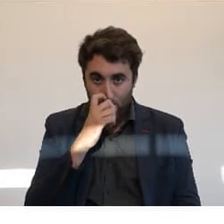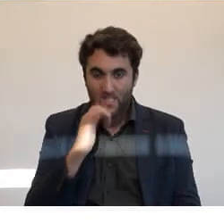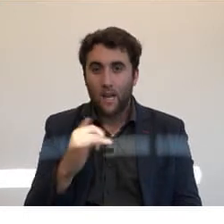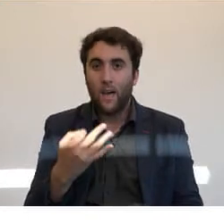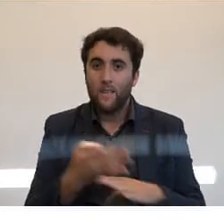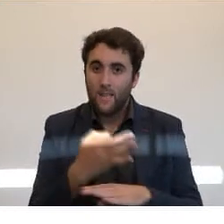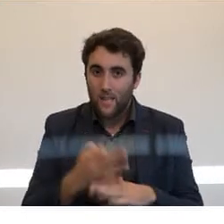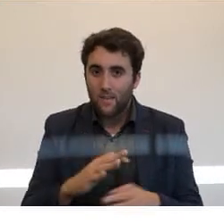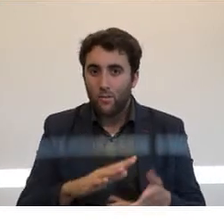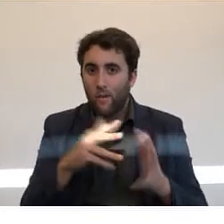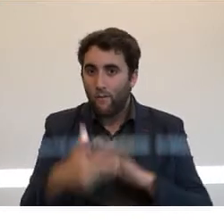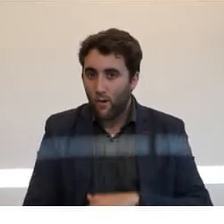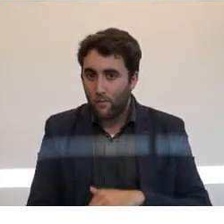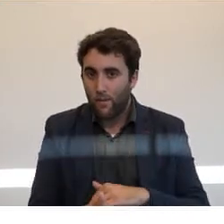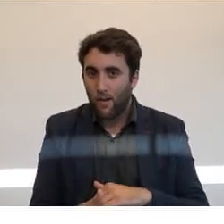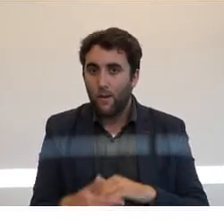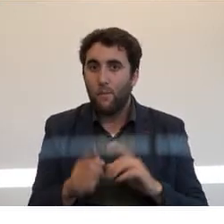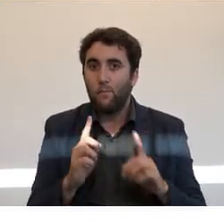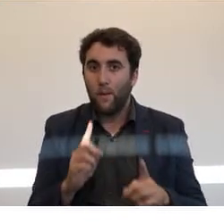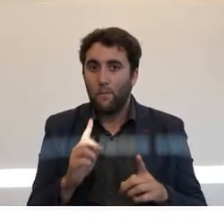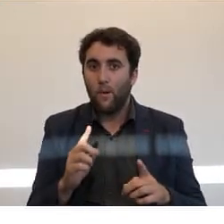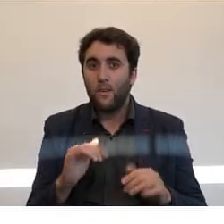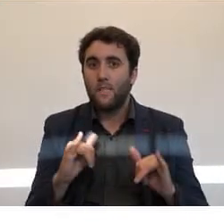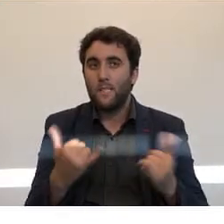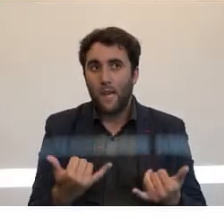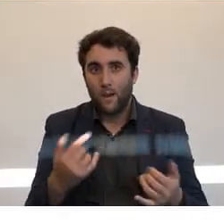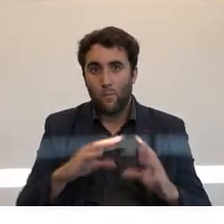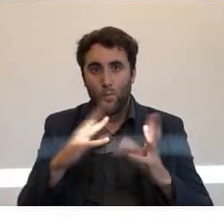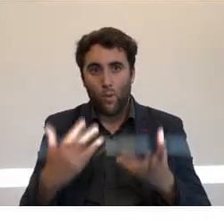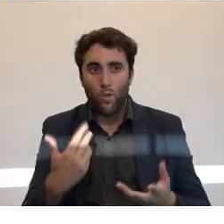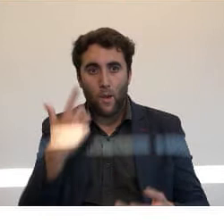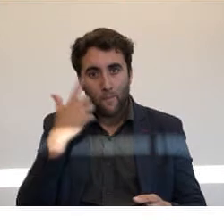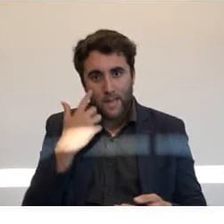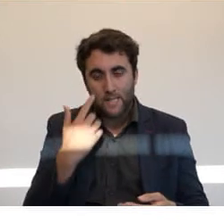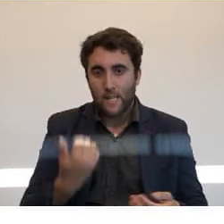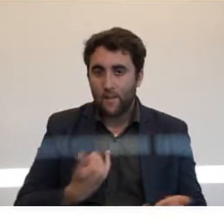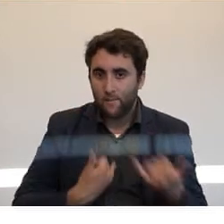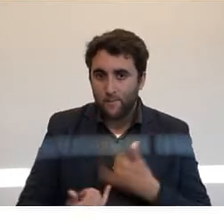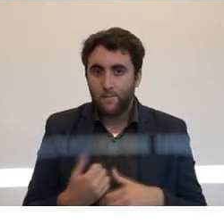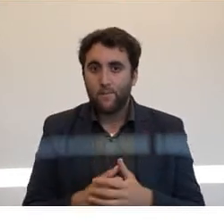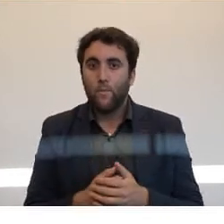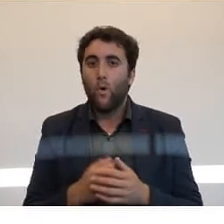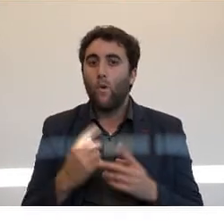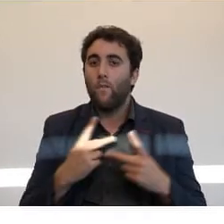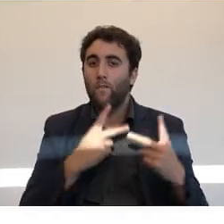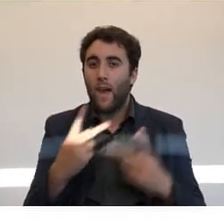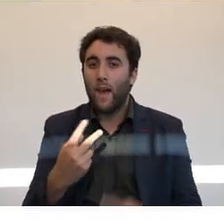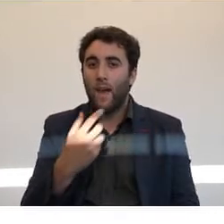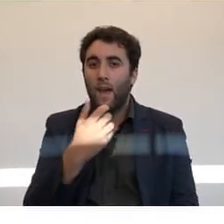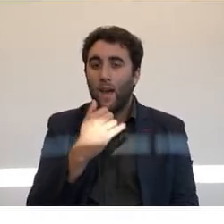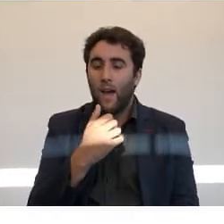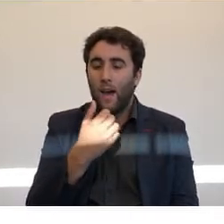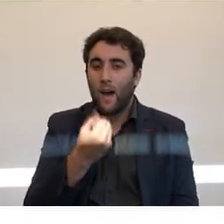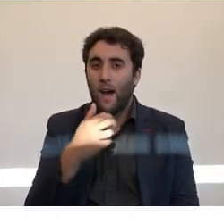algunos desencuentros que el planeta Tierra me ha ido regalando. Estas imágenes de un viaje a Birmania, donde pudimos conocer en